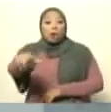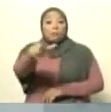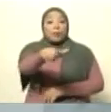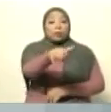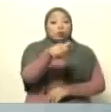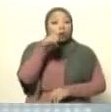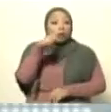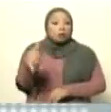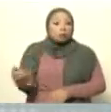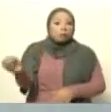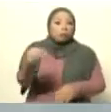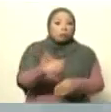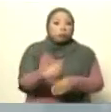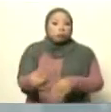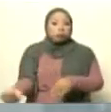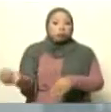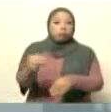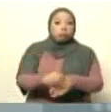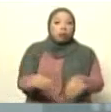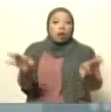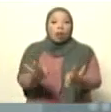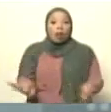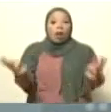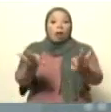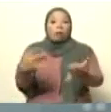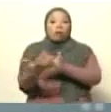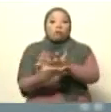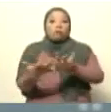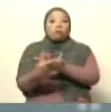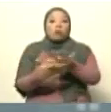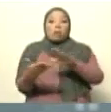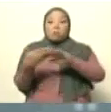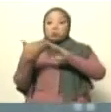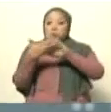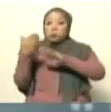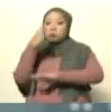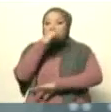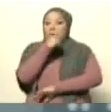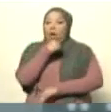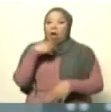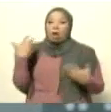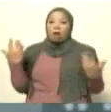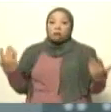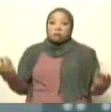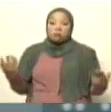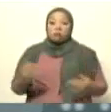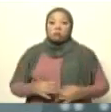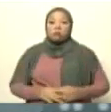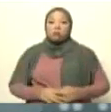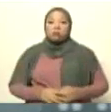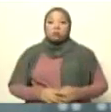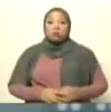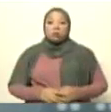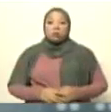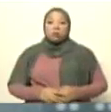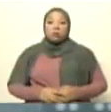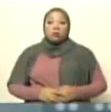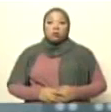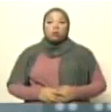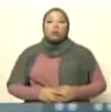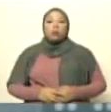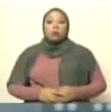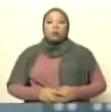sus intereses de grupo, que acompañó solo para buscar algún tipo